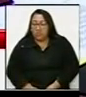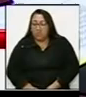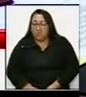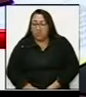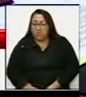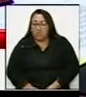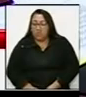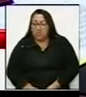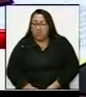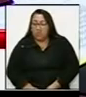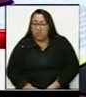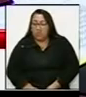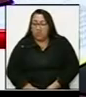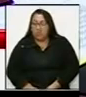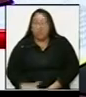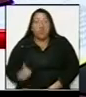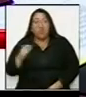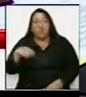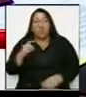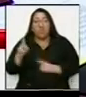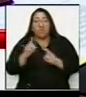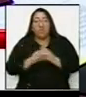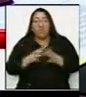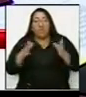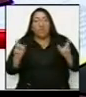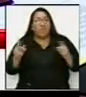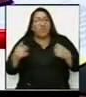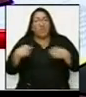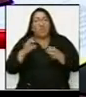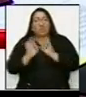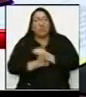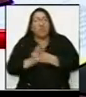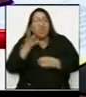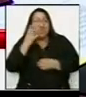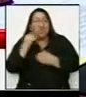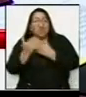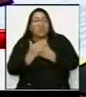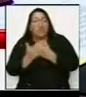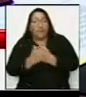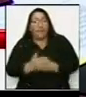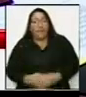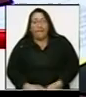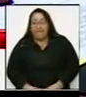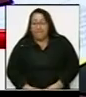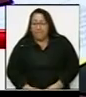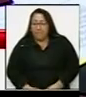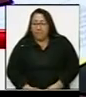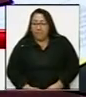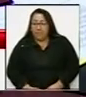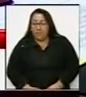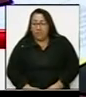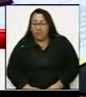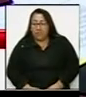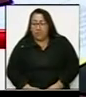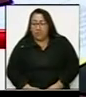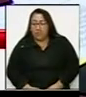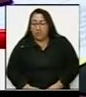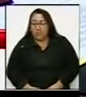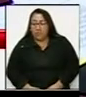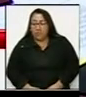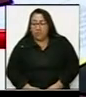mucho más amplio. Además que no tenemos ninguna experiencia cercana en el país, ni en los